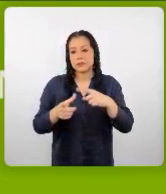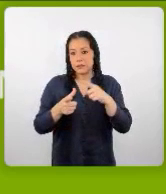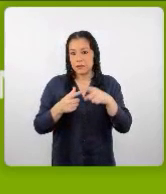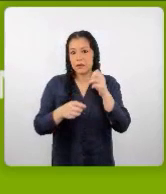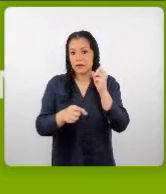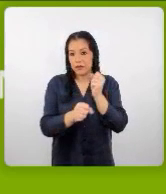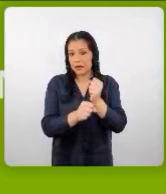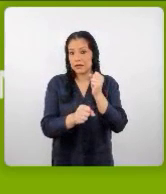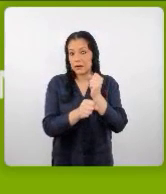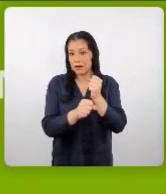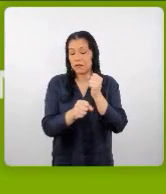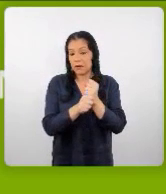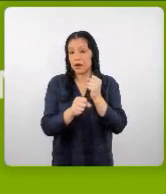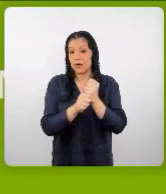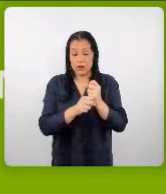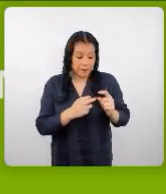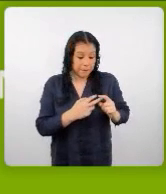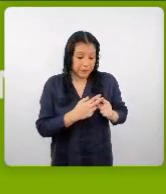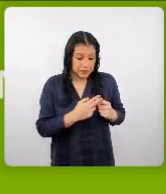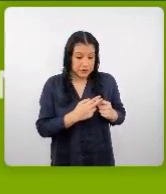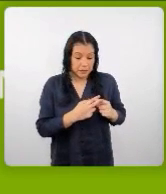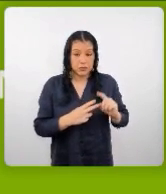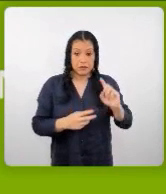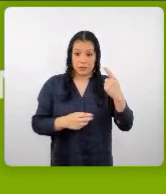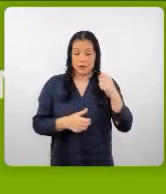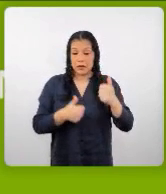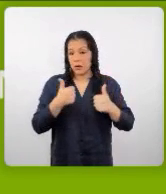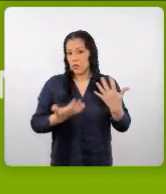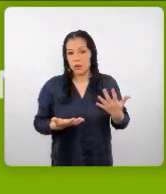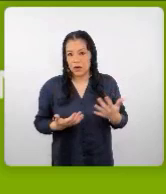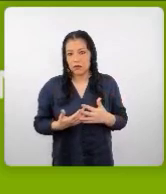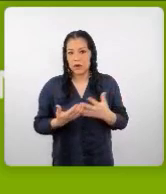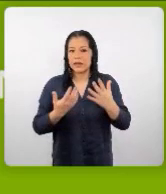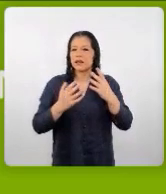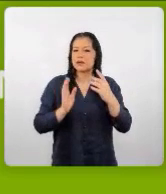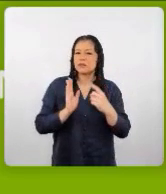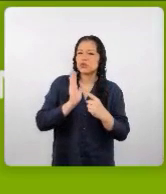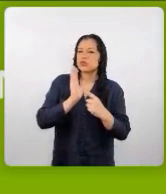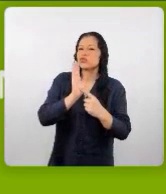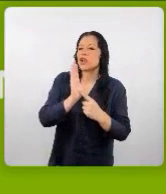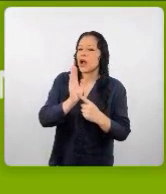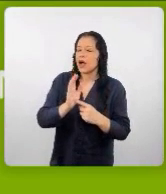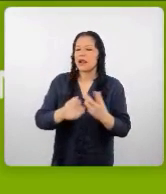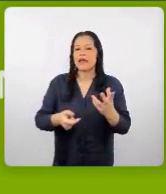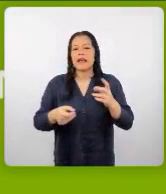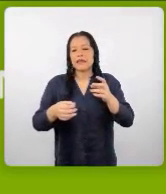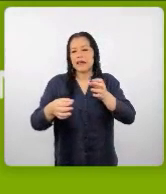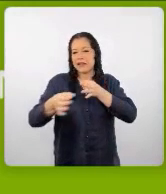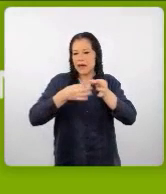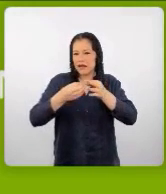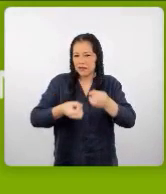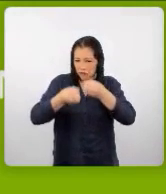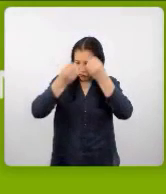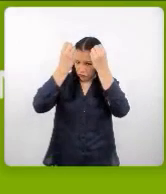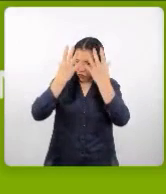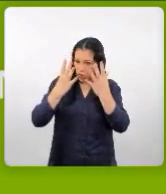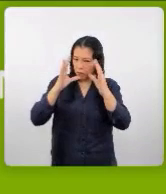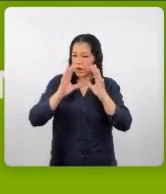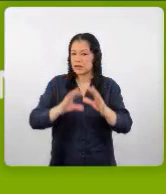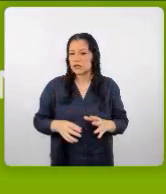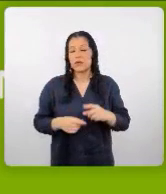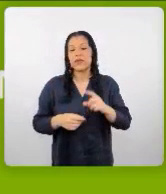que se inició en ese sentido al principio fue un trabajo introductorio, un trabajo de información, un trabajo